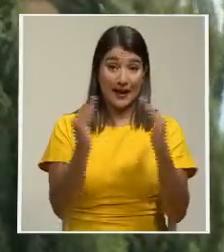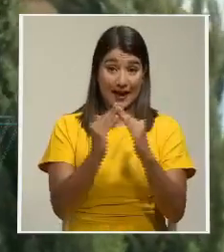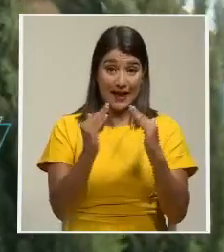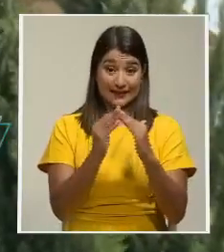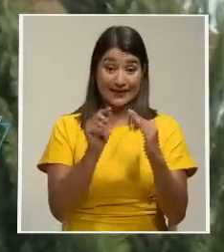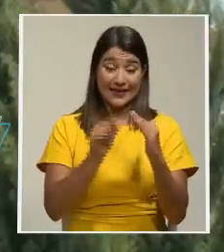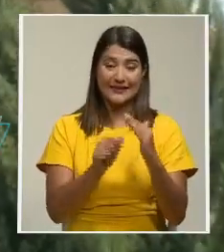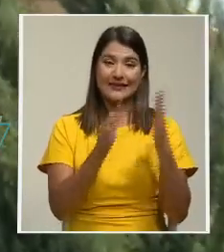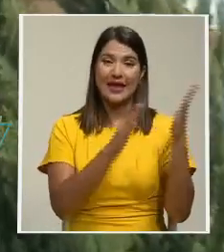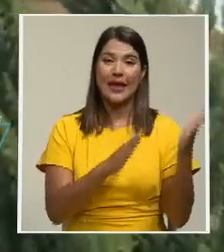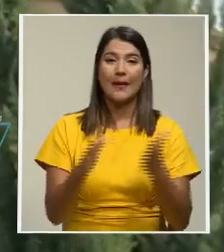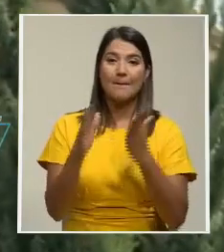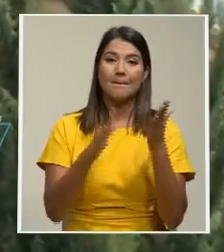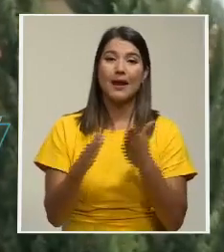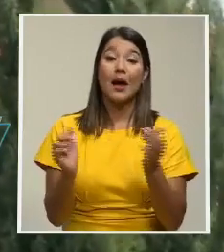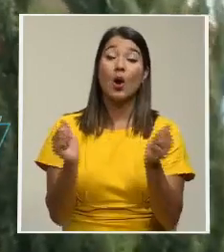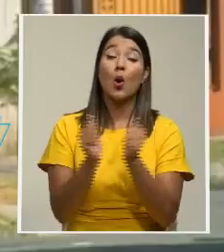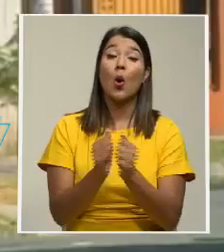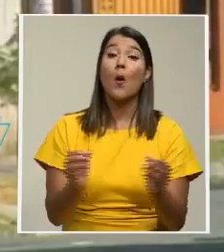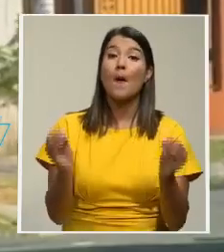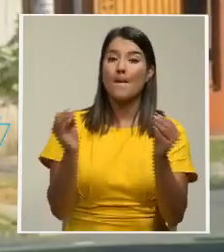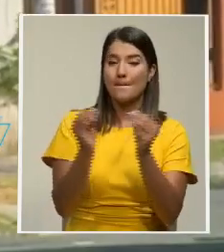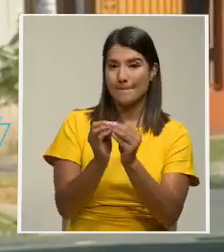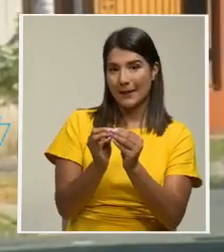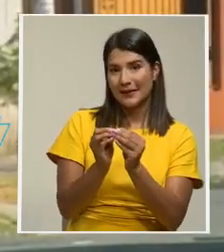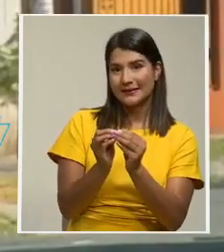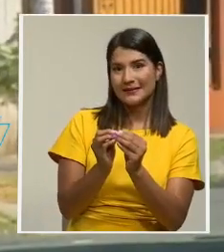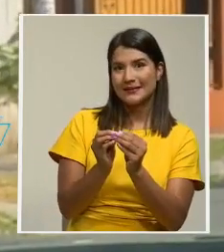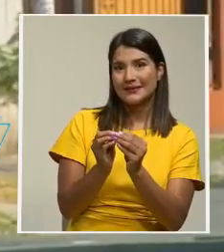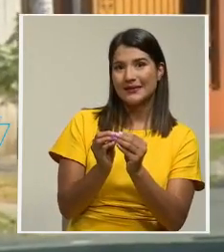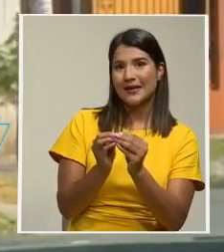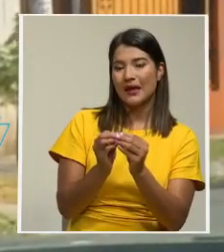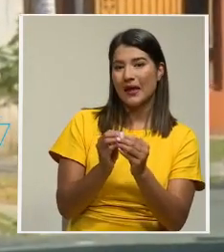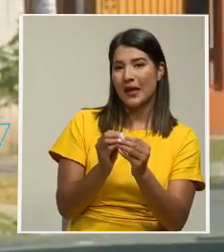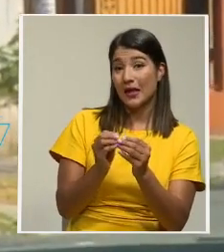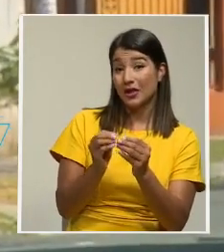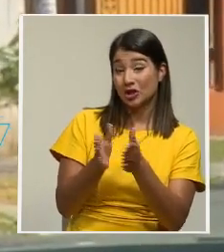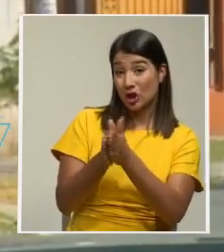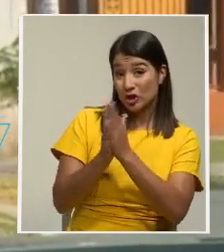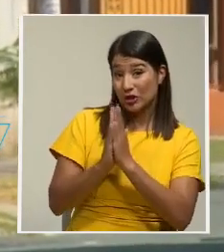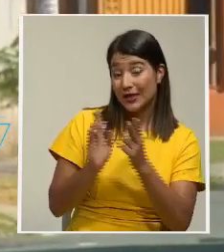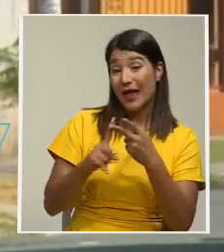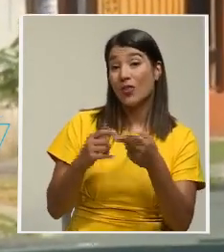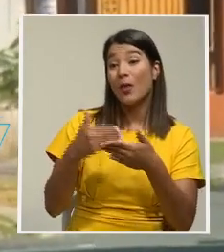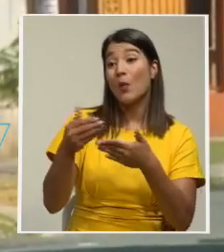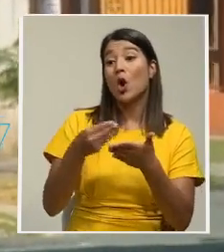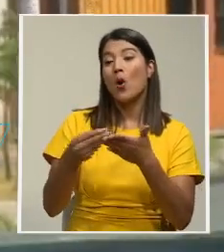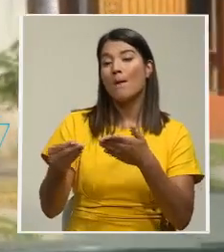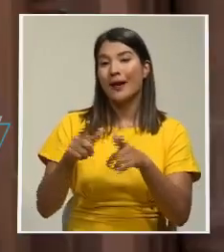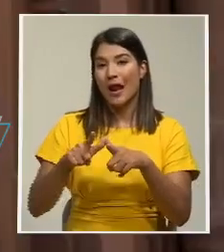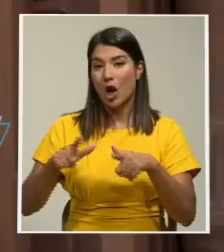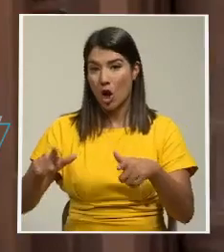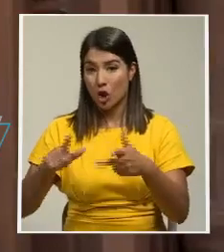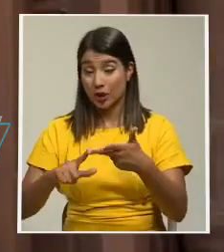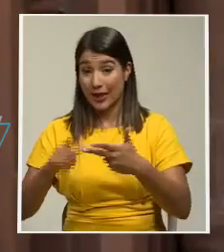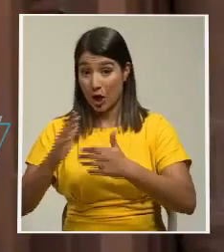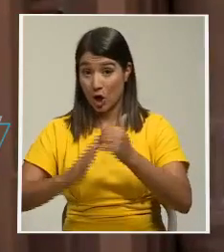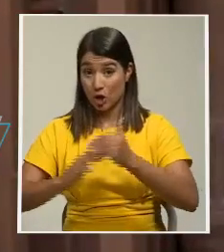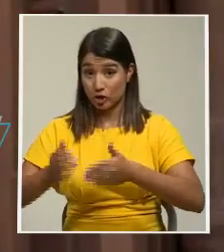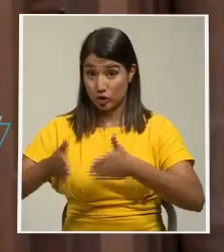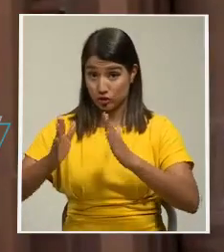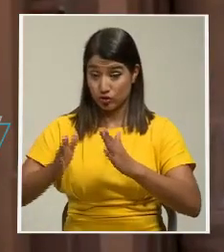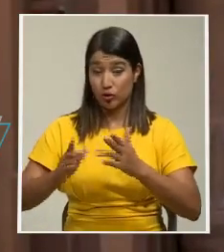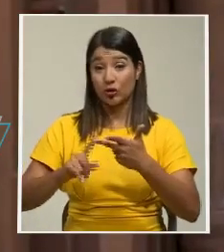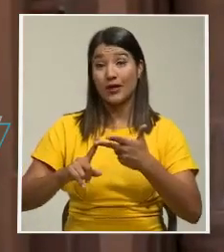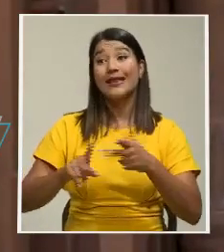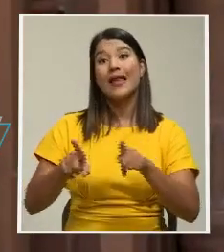plan de inversión con mayor cantidad de operaciones formalizadas, seguido de la compra de lote y construcción, además la construcción en lote